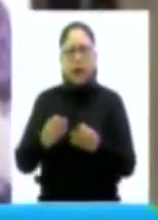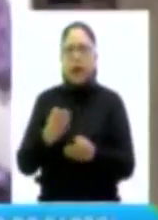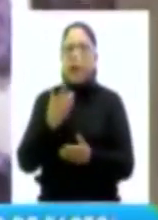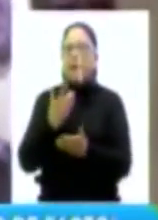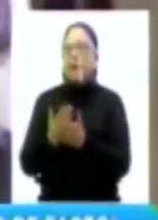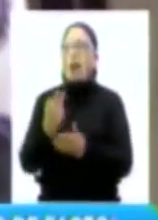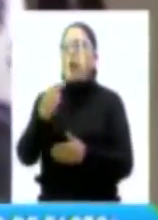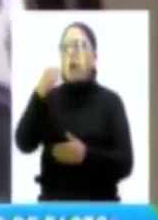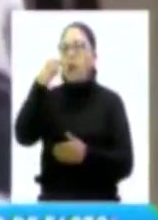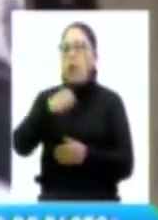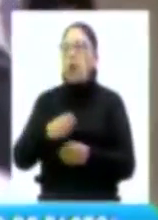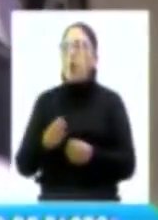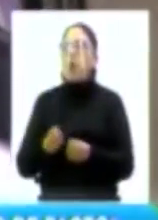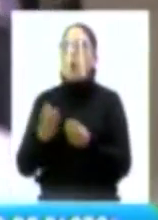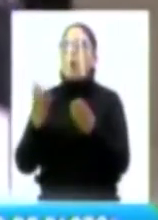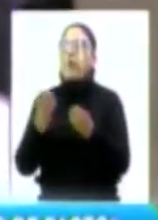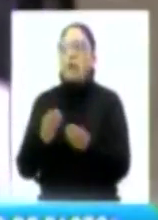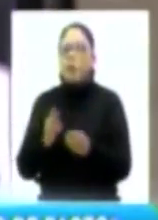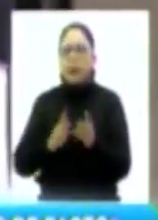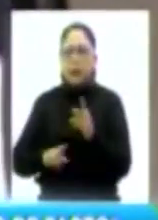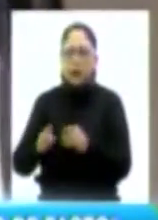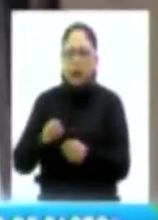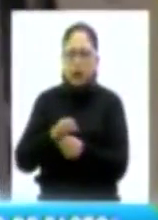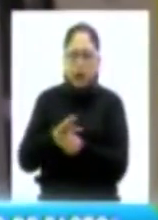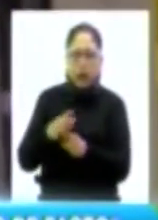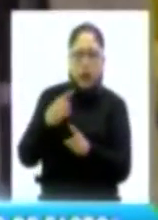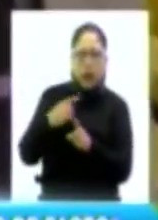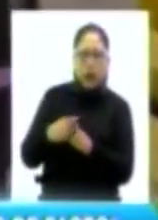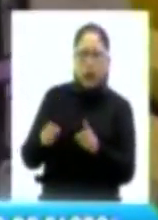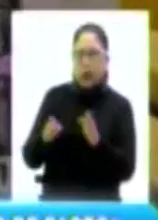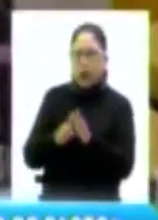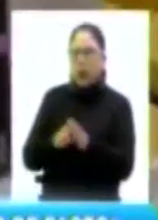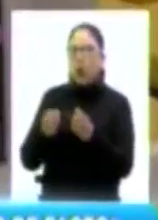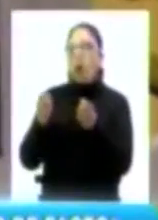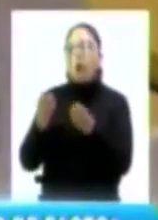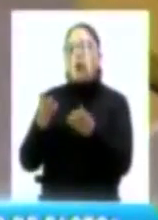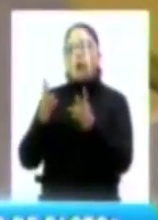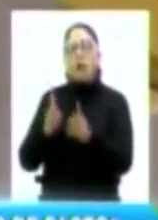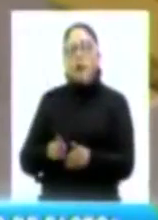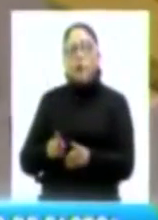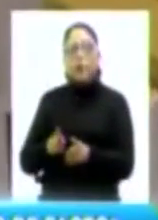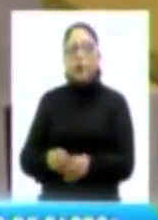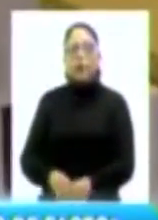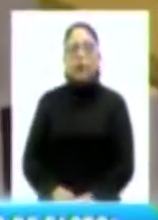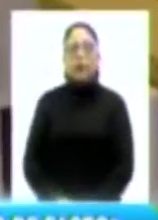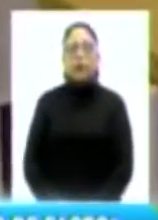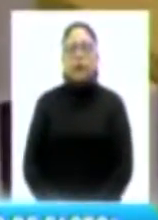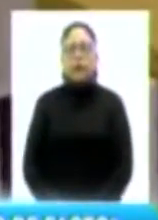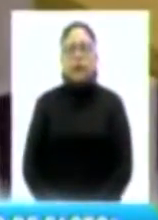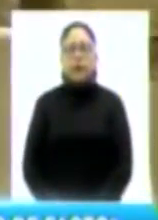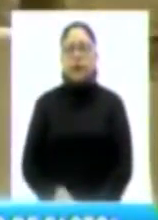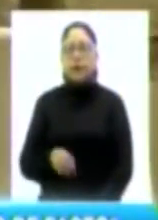trayendo para saber cuánta gente está, pues, contagiada. La prueba